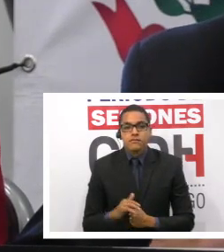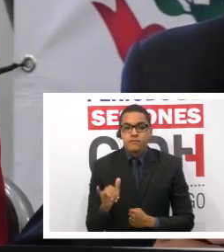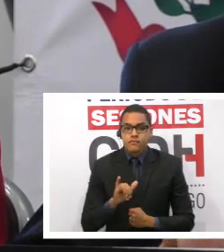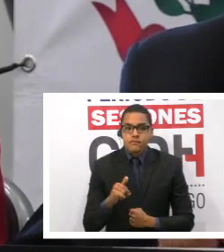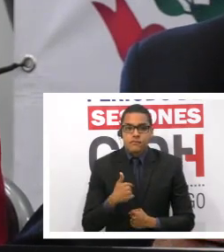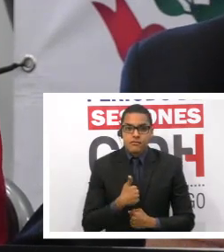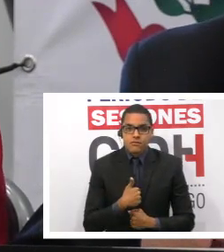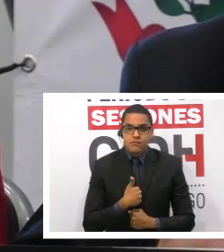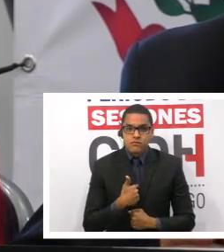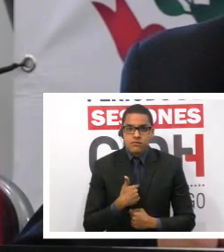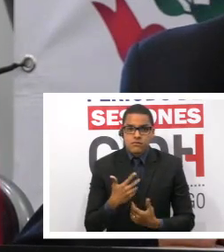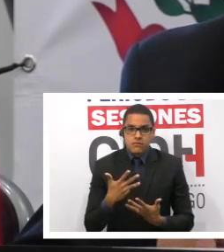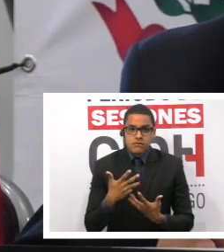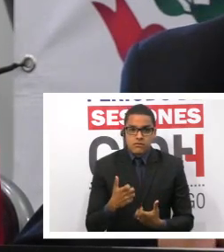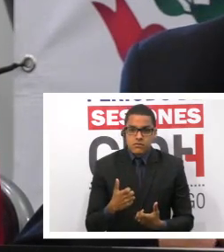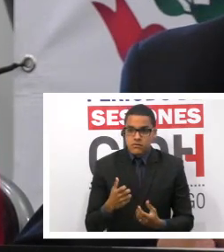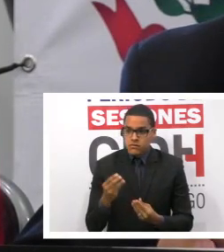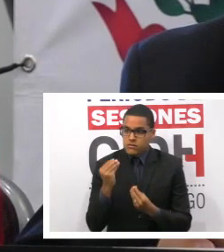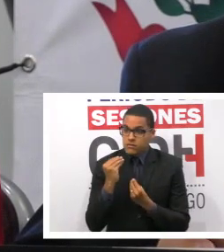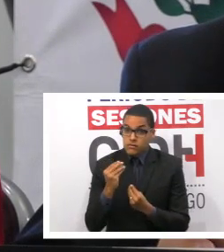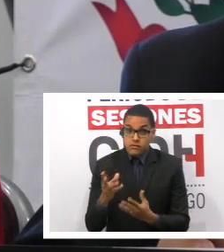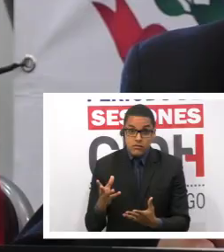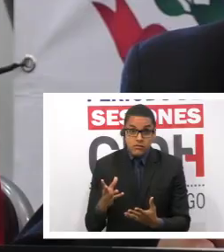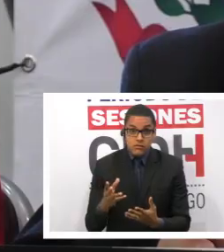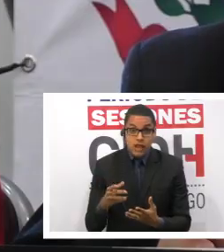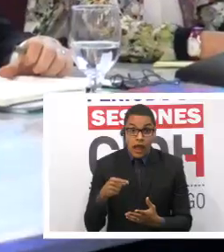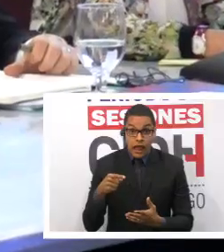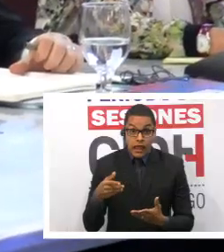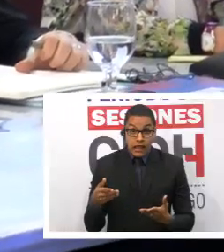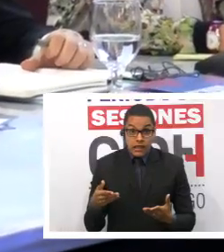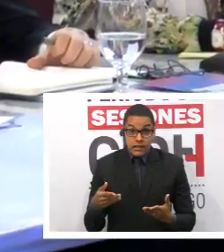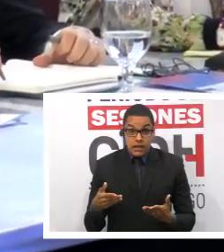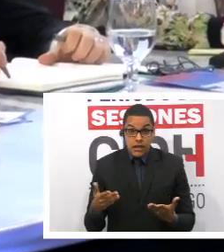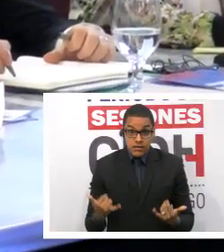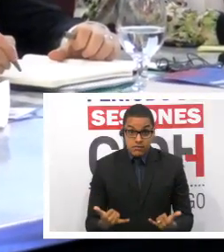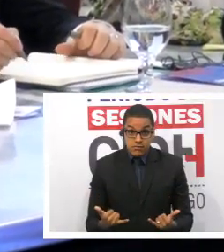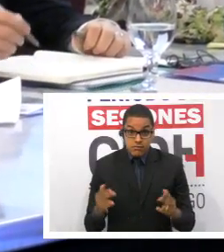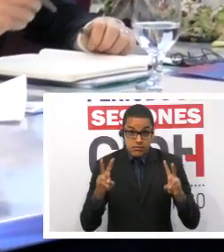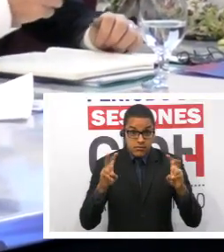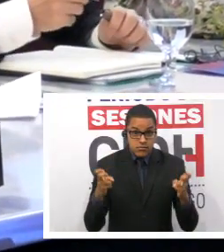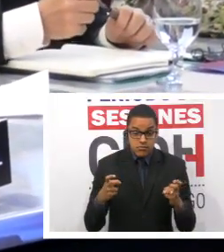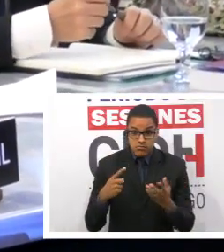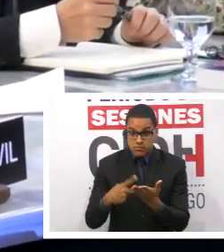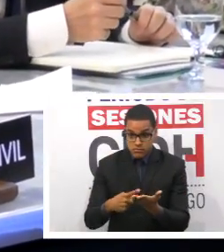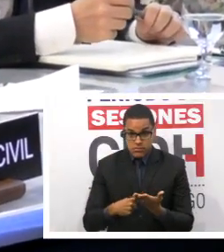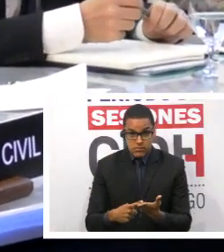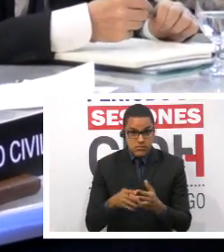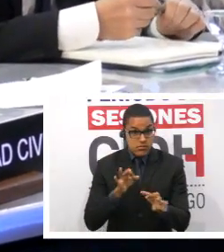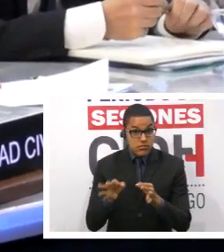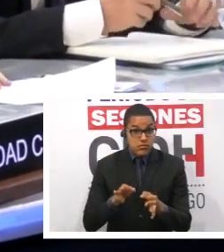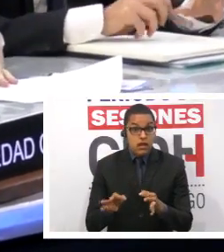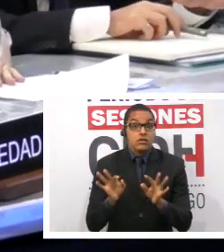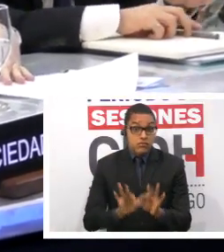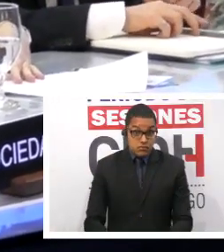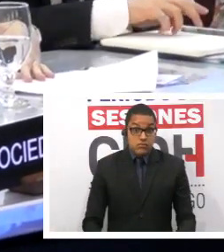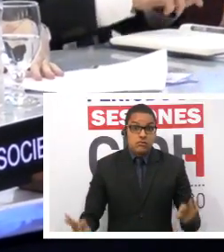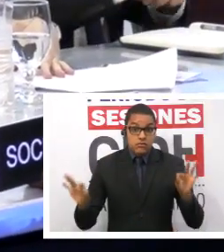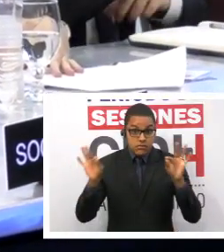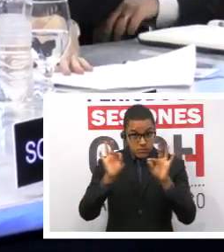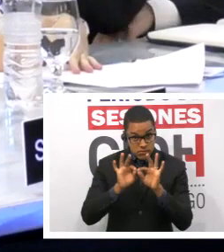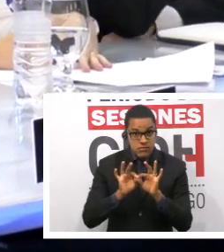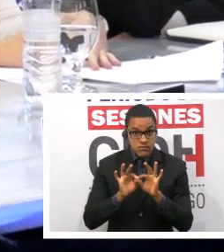un tema importantísimo para nuestro nuestro labor de monitoreo y también muy complejo por cuanto implica